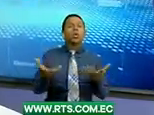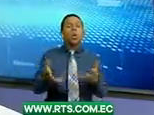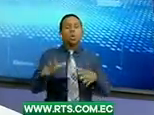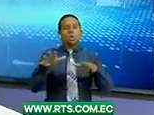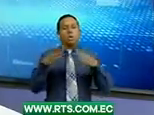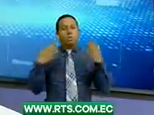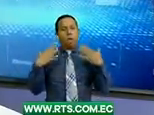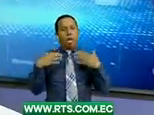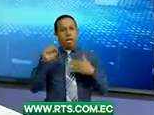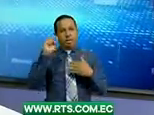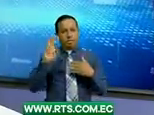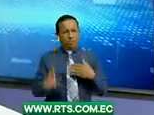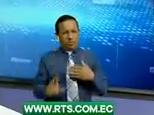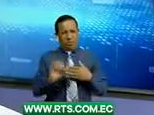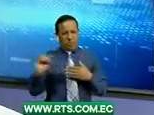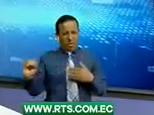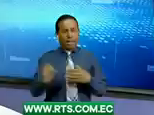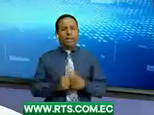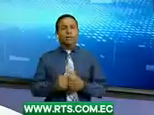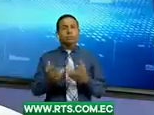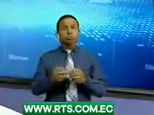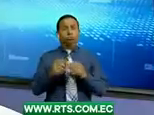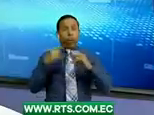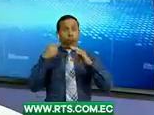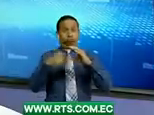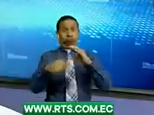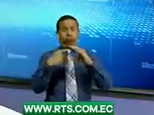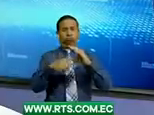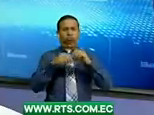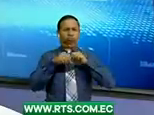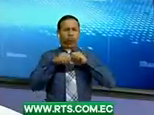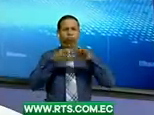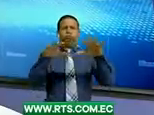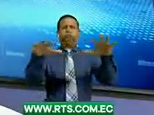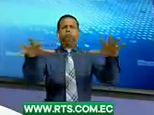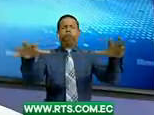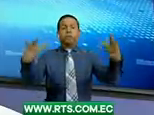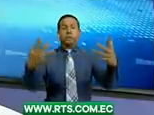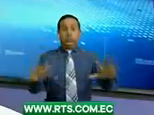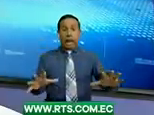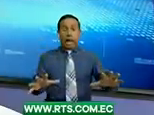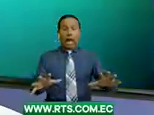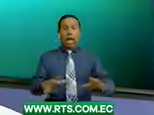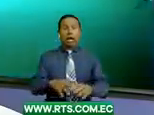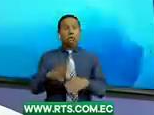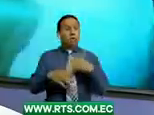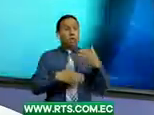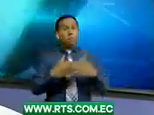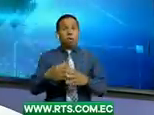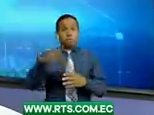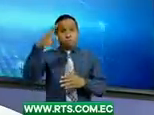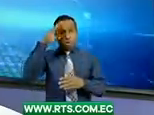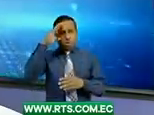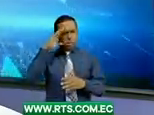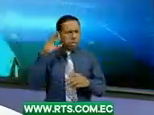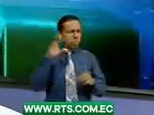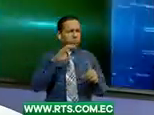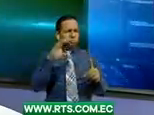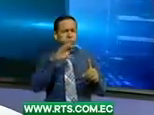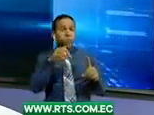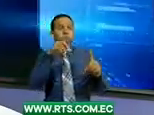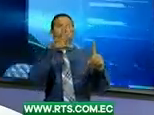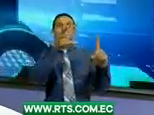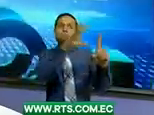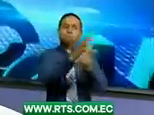Guayaquil. El video se hizo viral en redes sociales y horas más tarde la policía detuvo al implicado, quien tenía